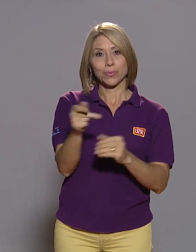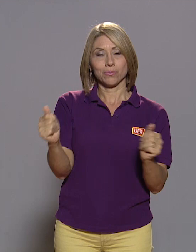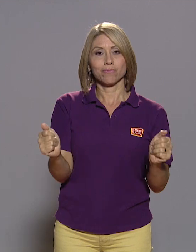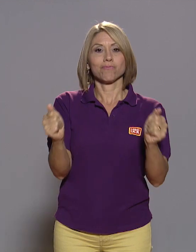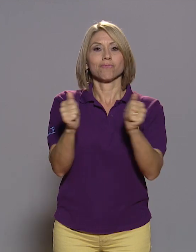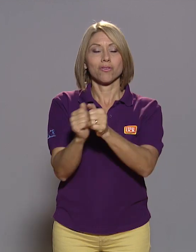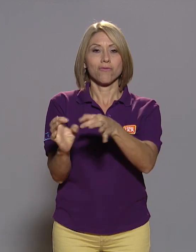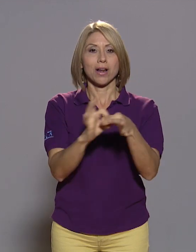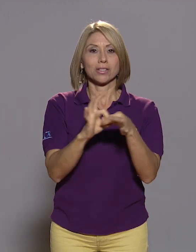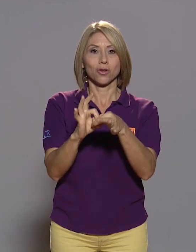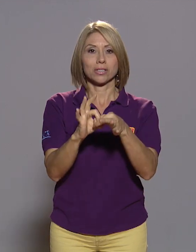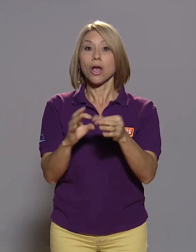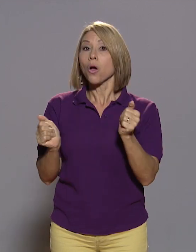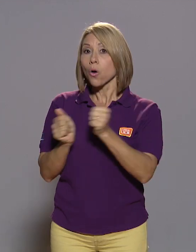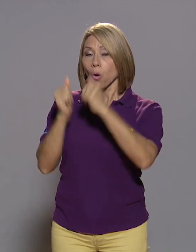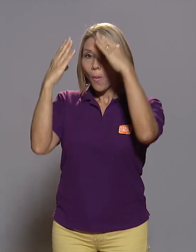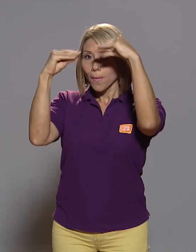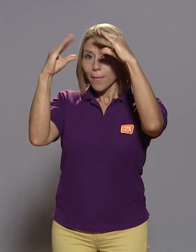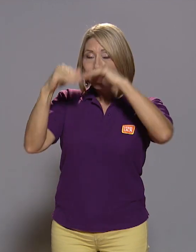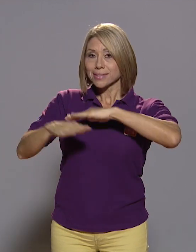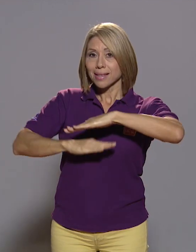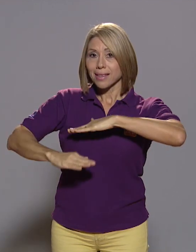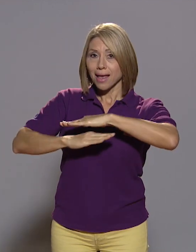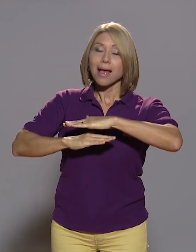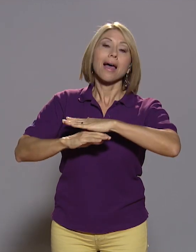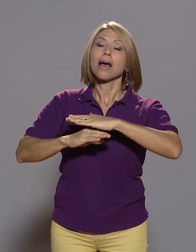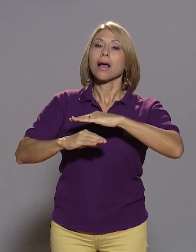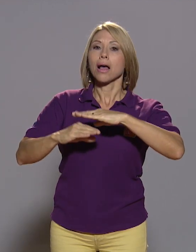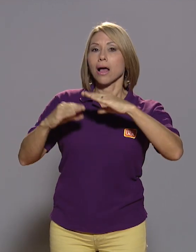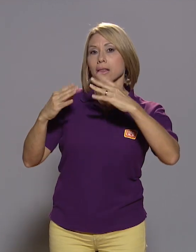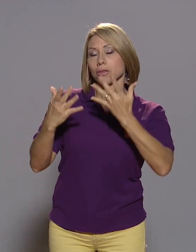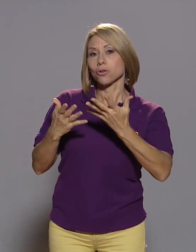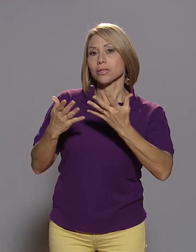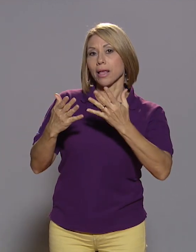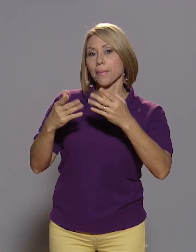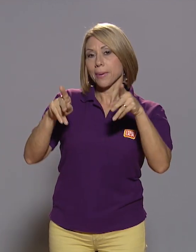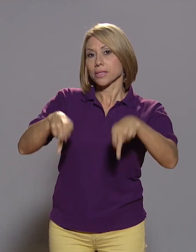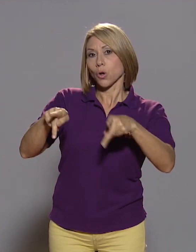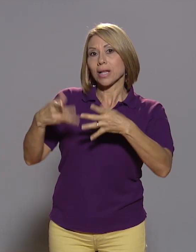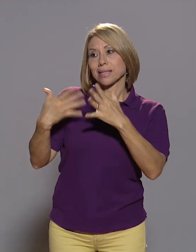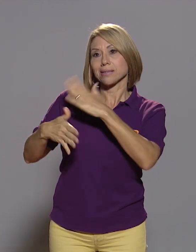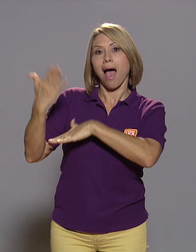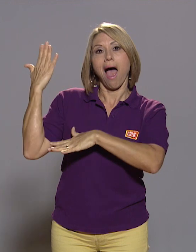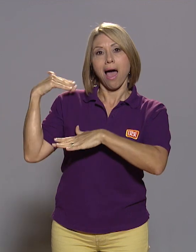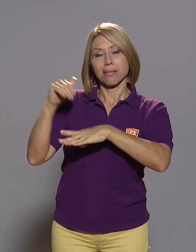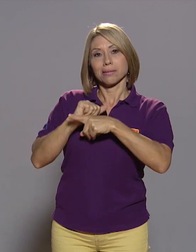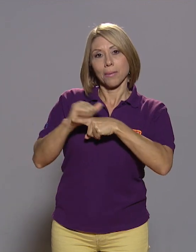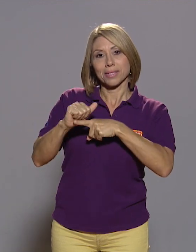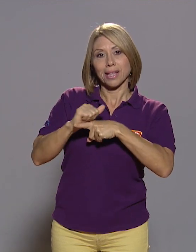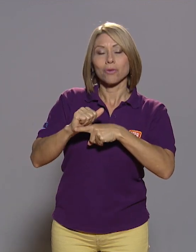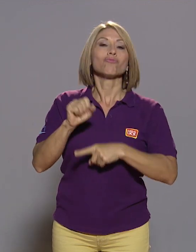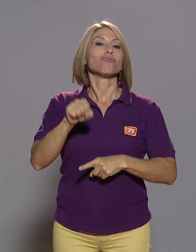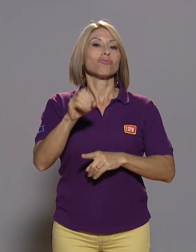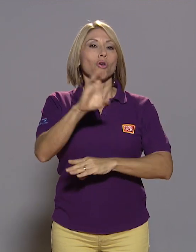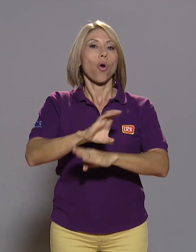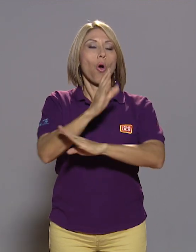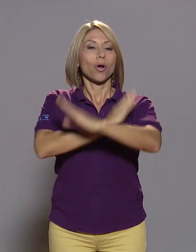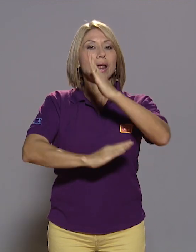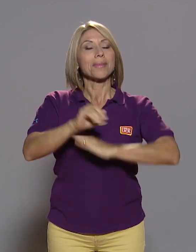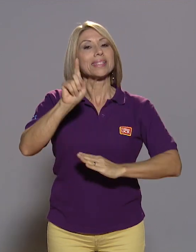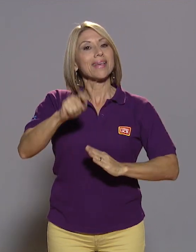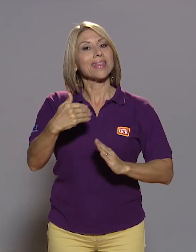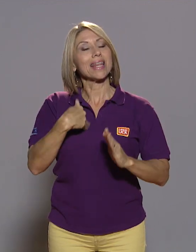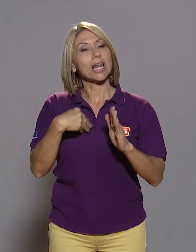la asistente que decida. Eso sí, con la base de datos de las personas capacitadas. Sí, eso es muy importante, ¿verdad? CONABRIS tiene el deber de tener un registro